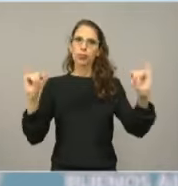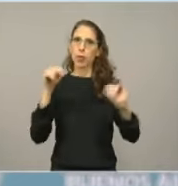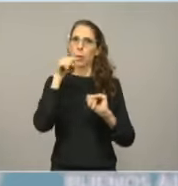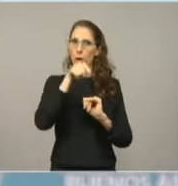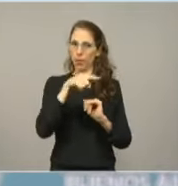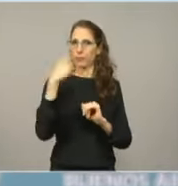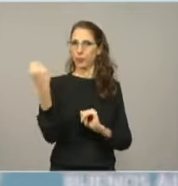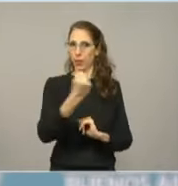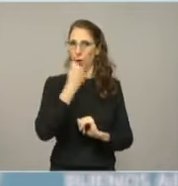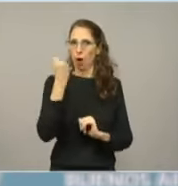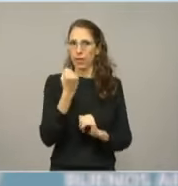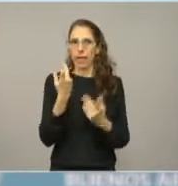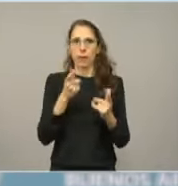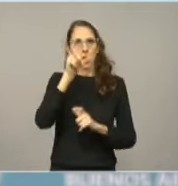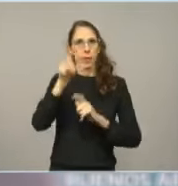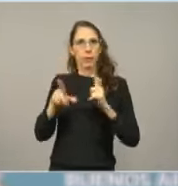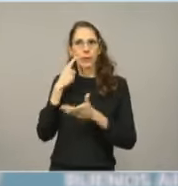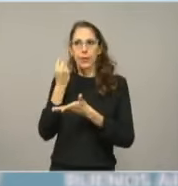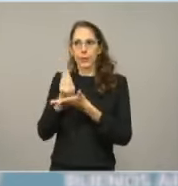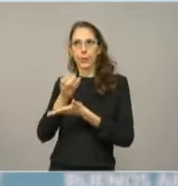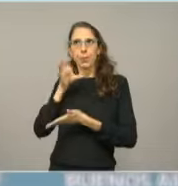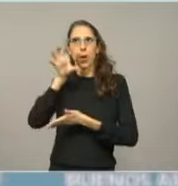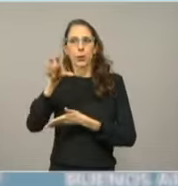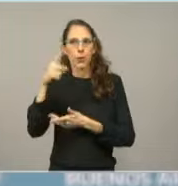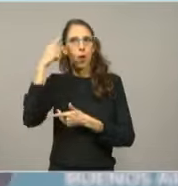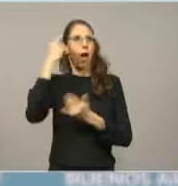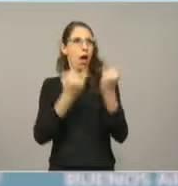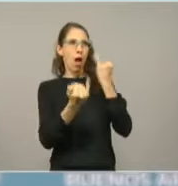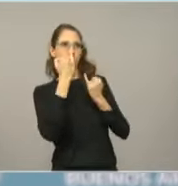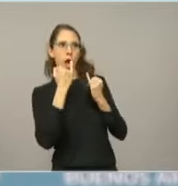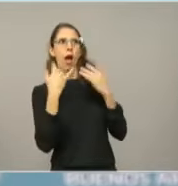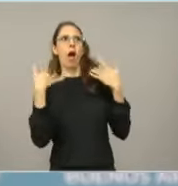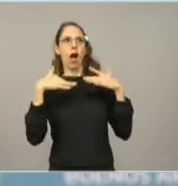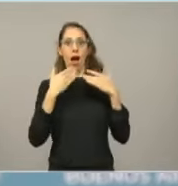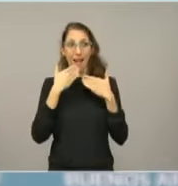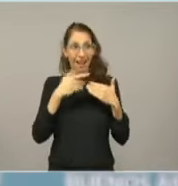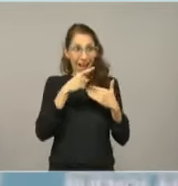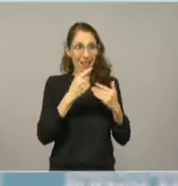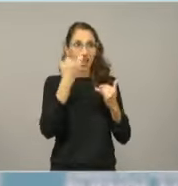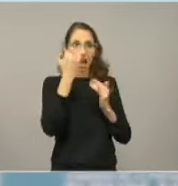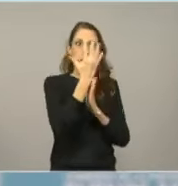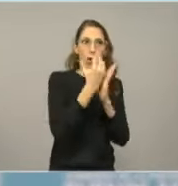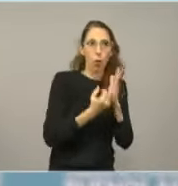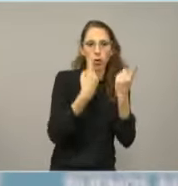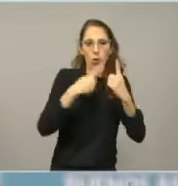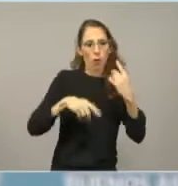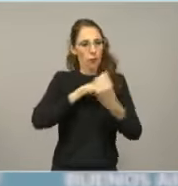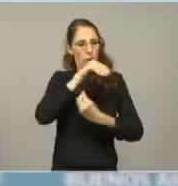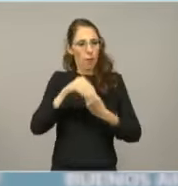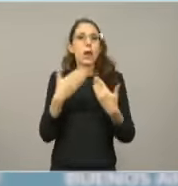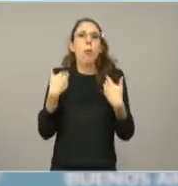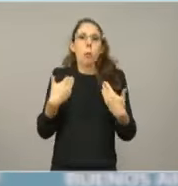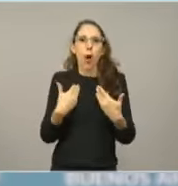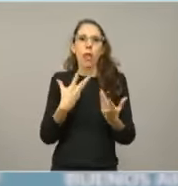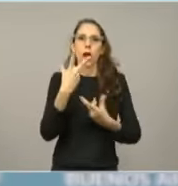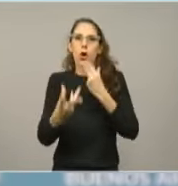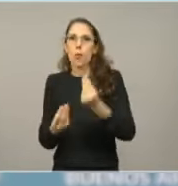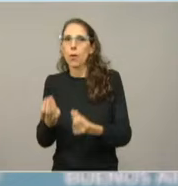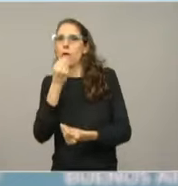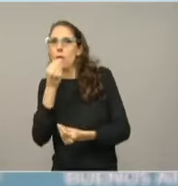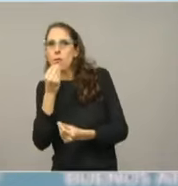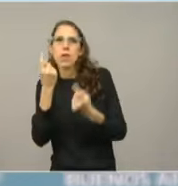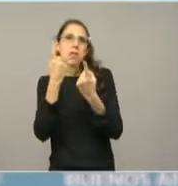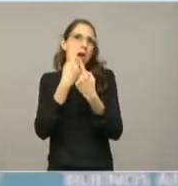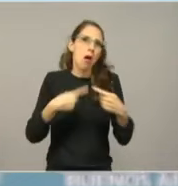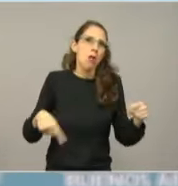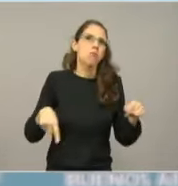muy importante para los buena herens a muchas familias le permite acceder a a comprar comida protegía animal eh Y